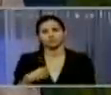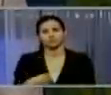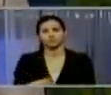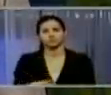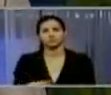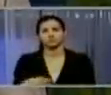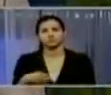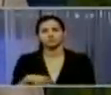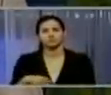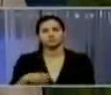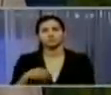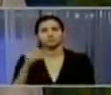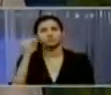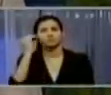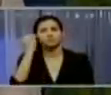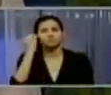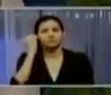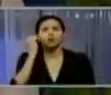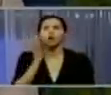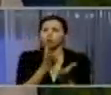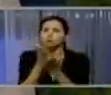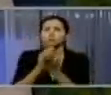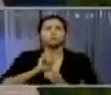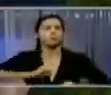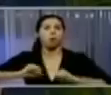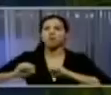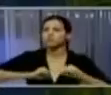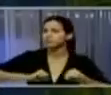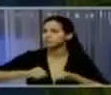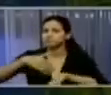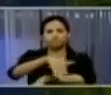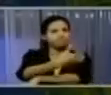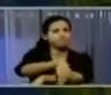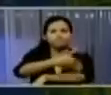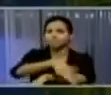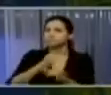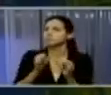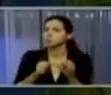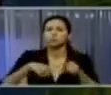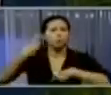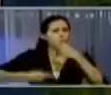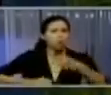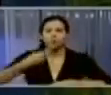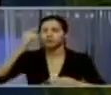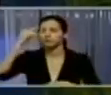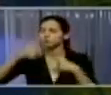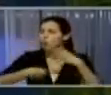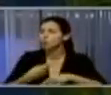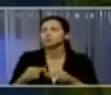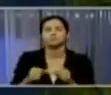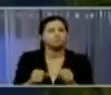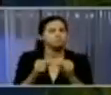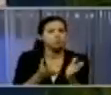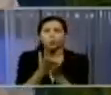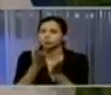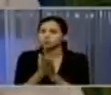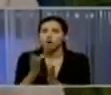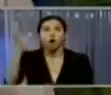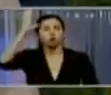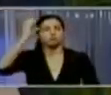Pero además hay que mantenerse movilizados todos los días en la conciencia